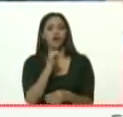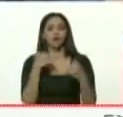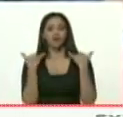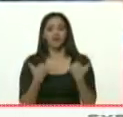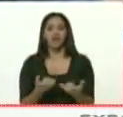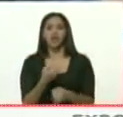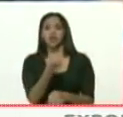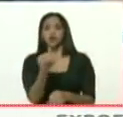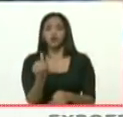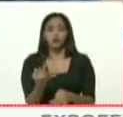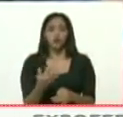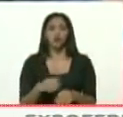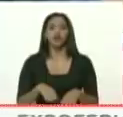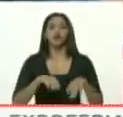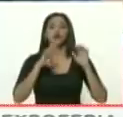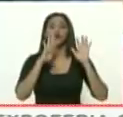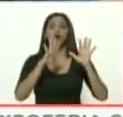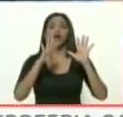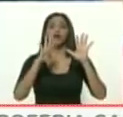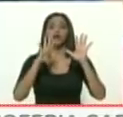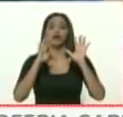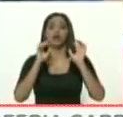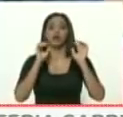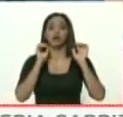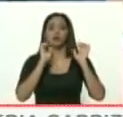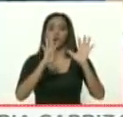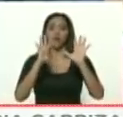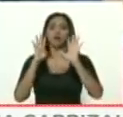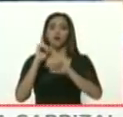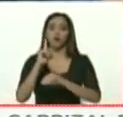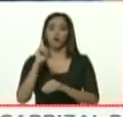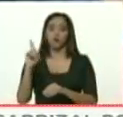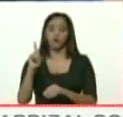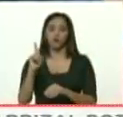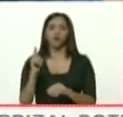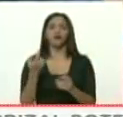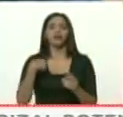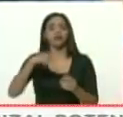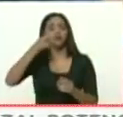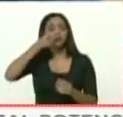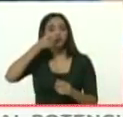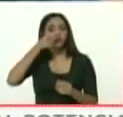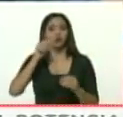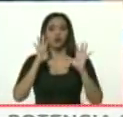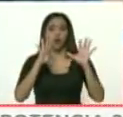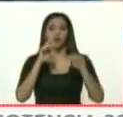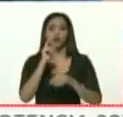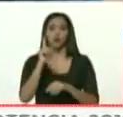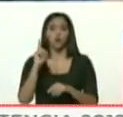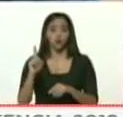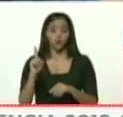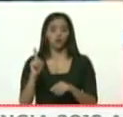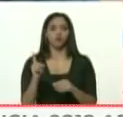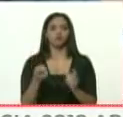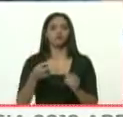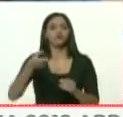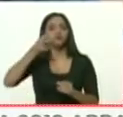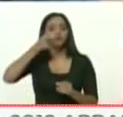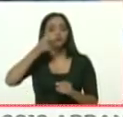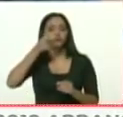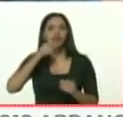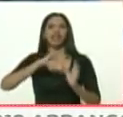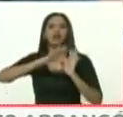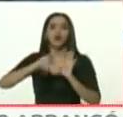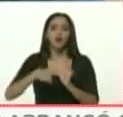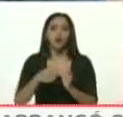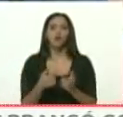número telefónico o el 911 para tener un sistema de patrullas y alerta temprana y evitar el robo, el hurto, el